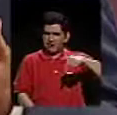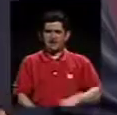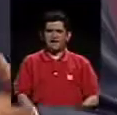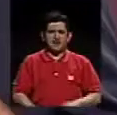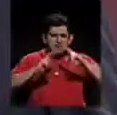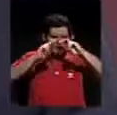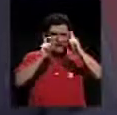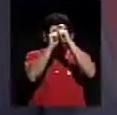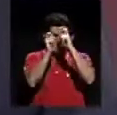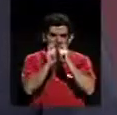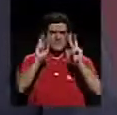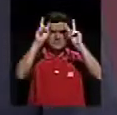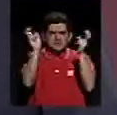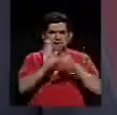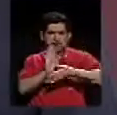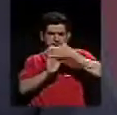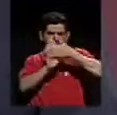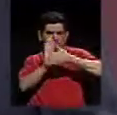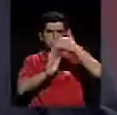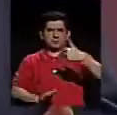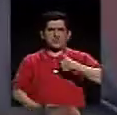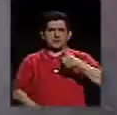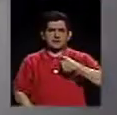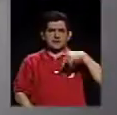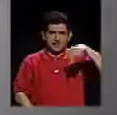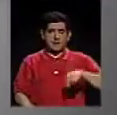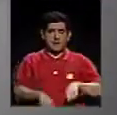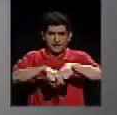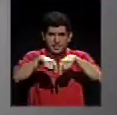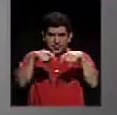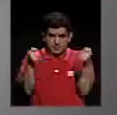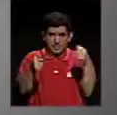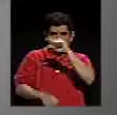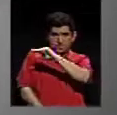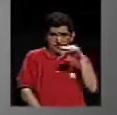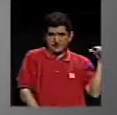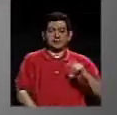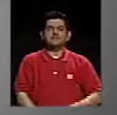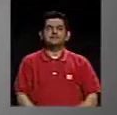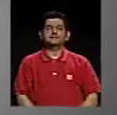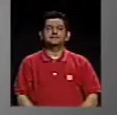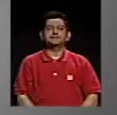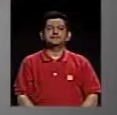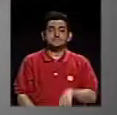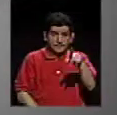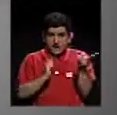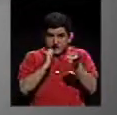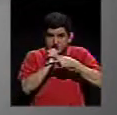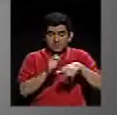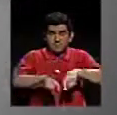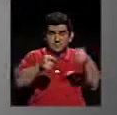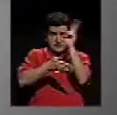entraremos en detalle en el tema de portada de nuestra edición de esta semana. En esta ocasión, el